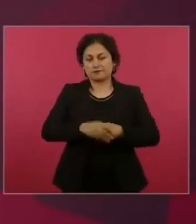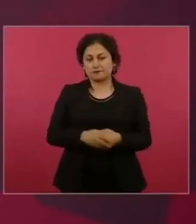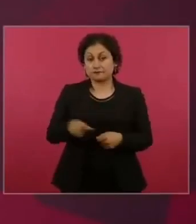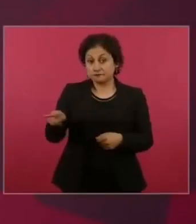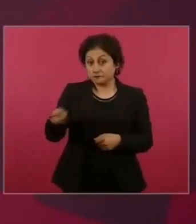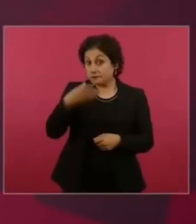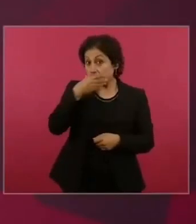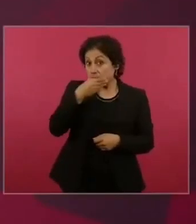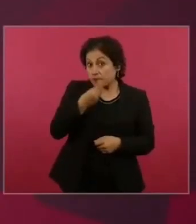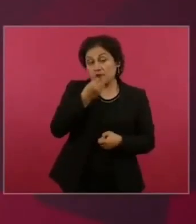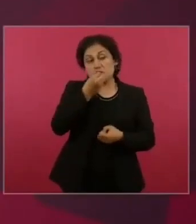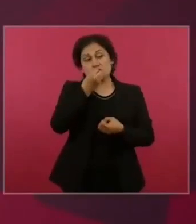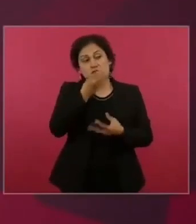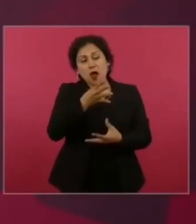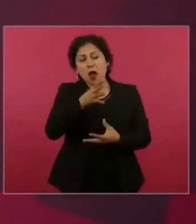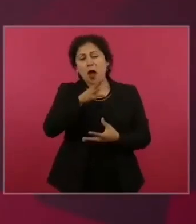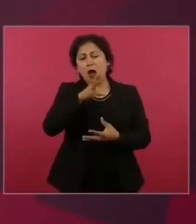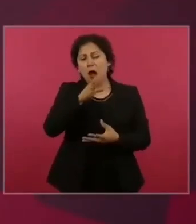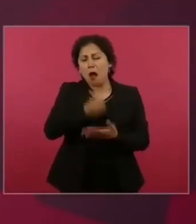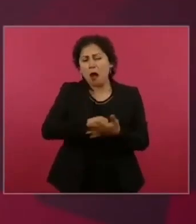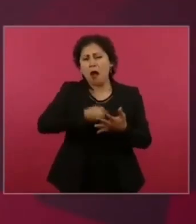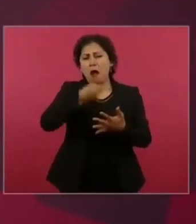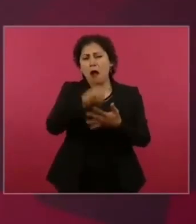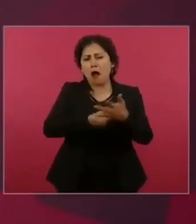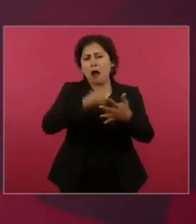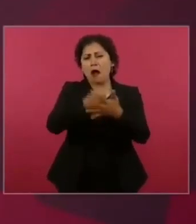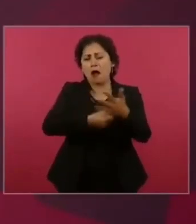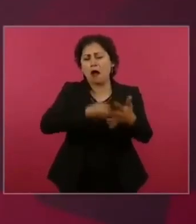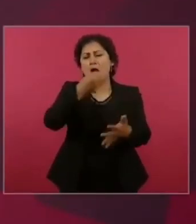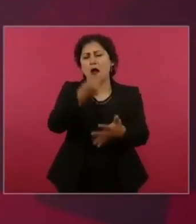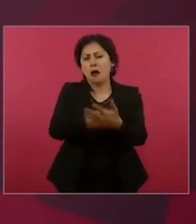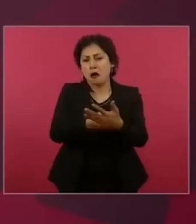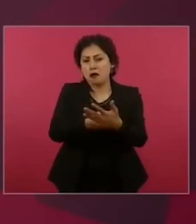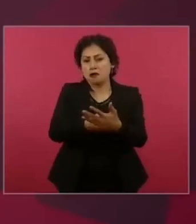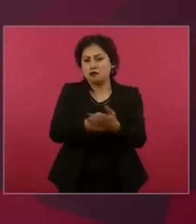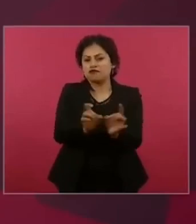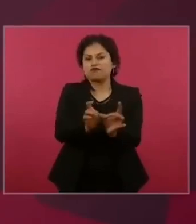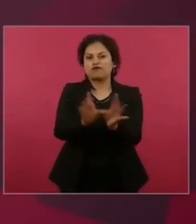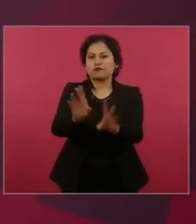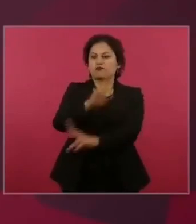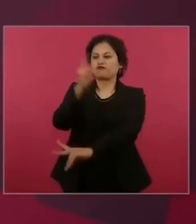asesinado se genera una protesta